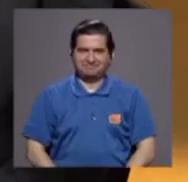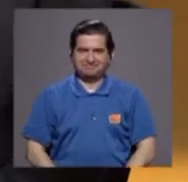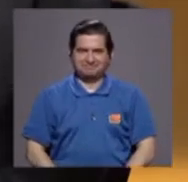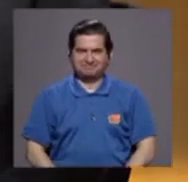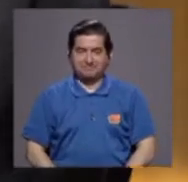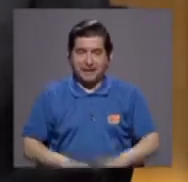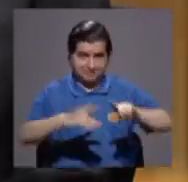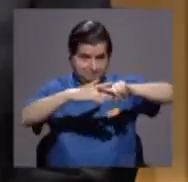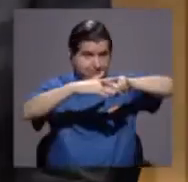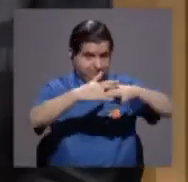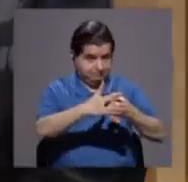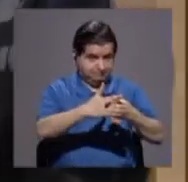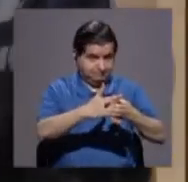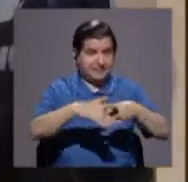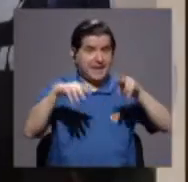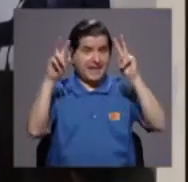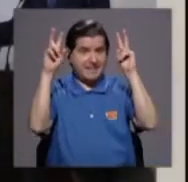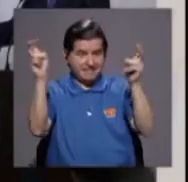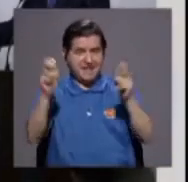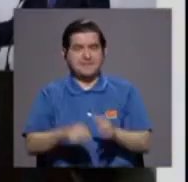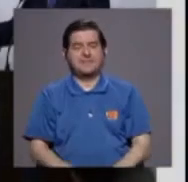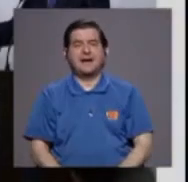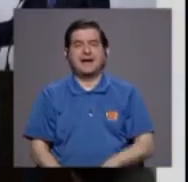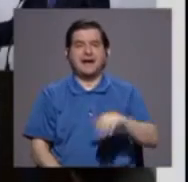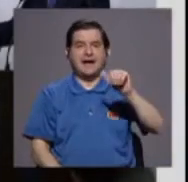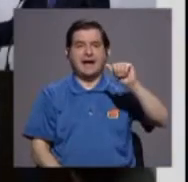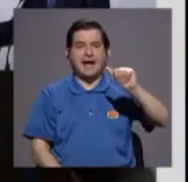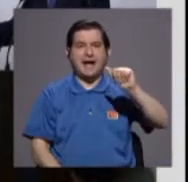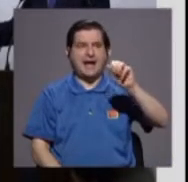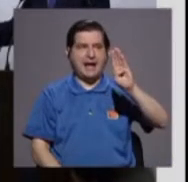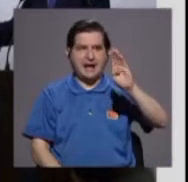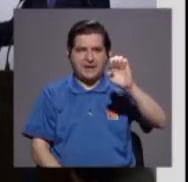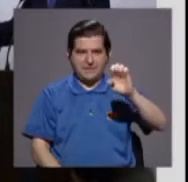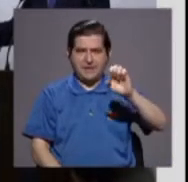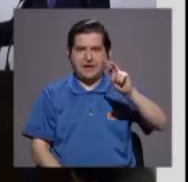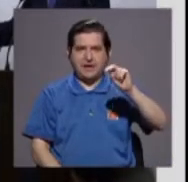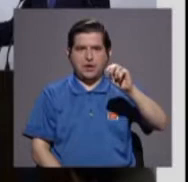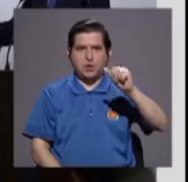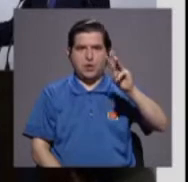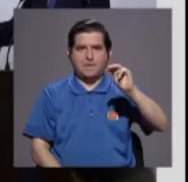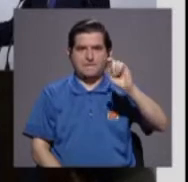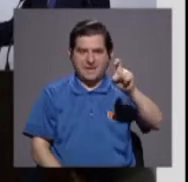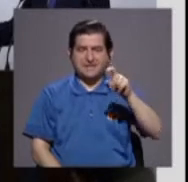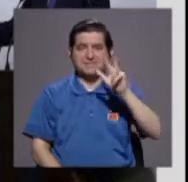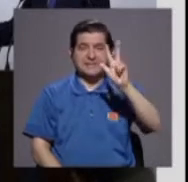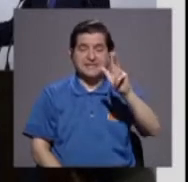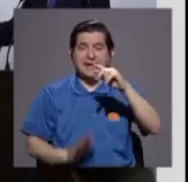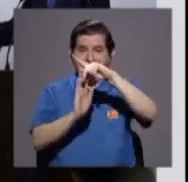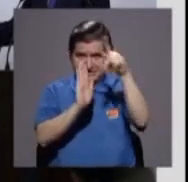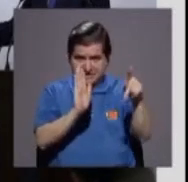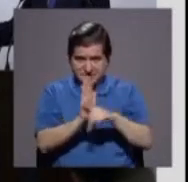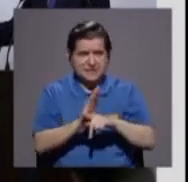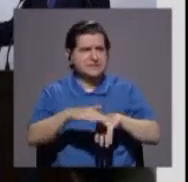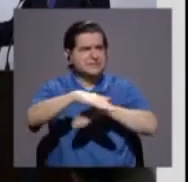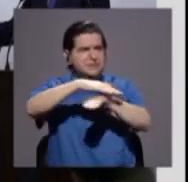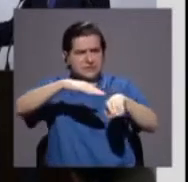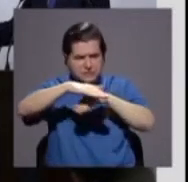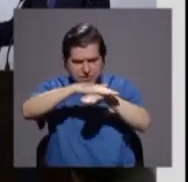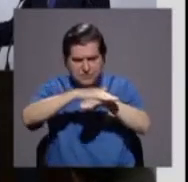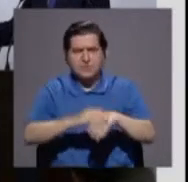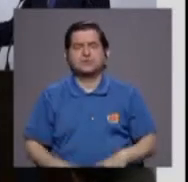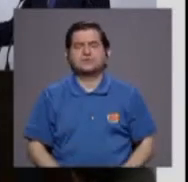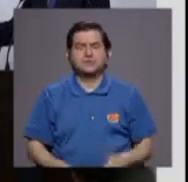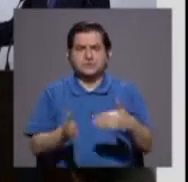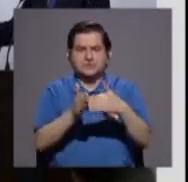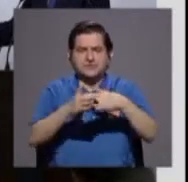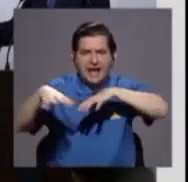Entonces, empezamos con el tema de Abenomics, que como he dicho, se basaba en tres principios. Básicamente,